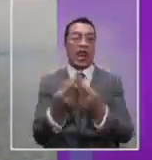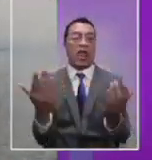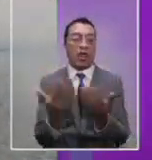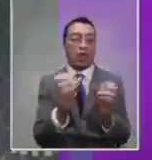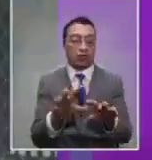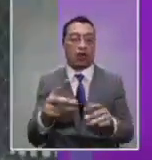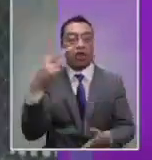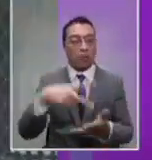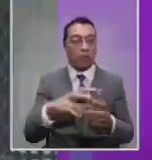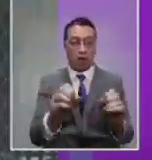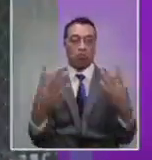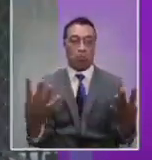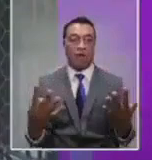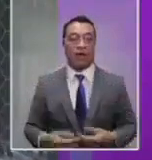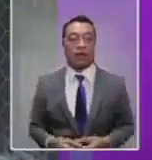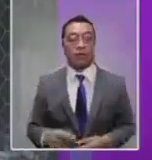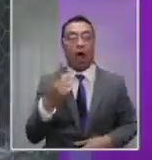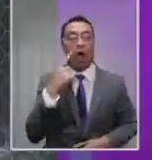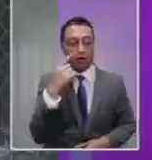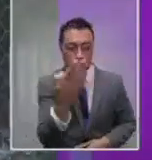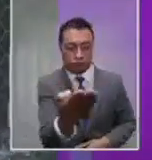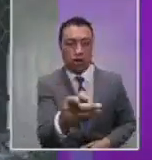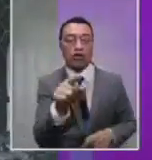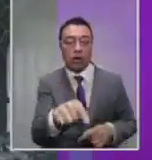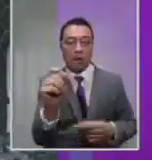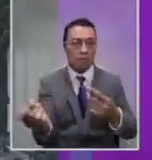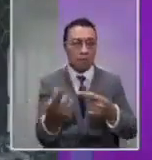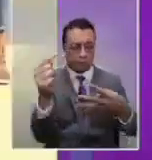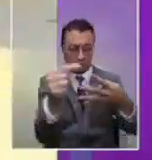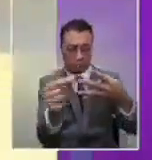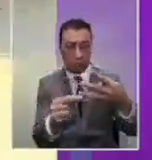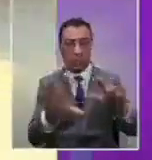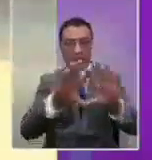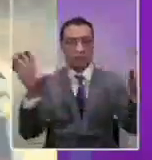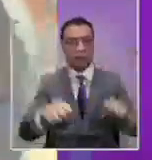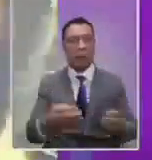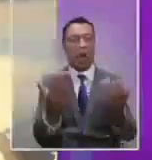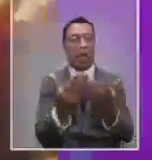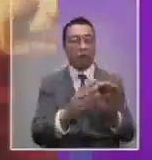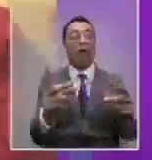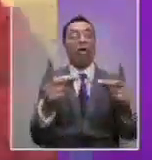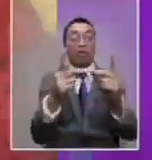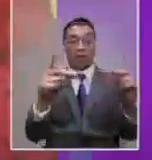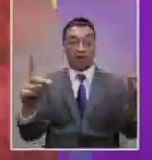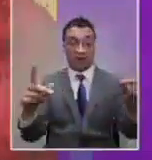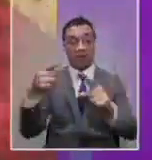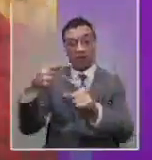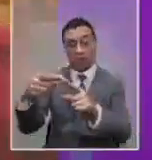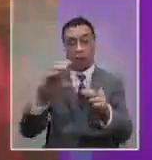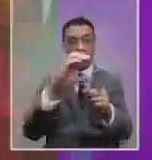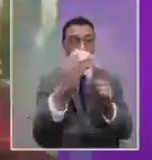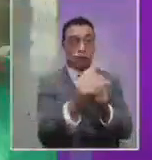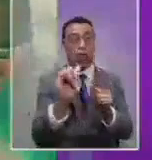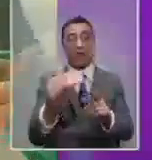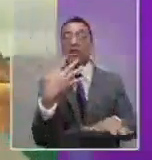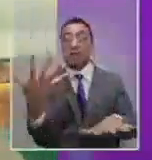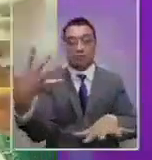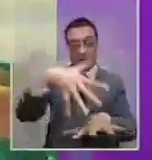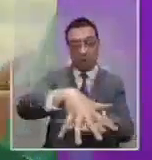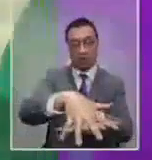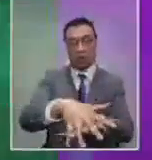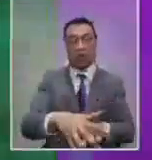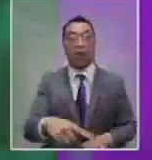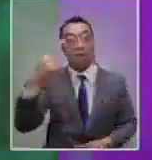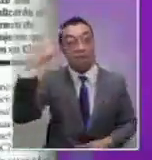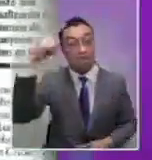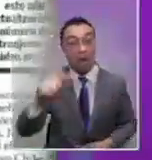General de Educación establecida en 2009, que reconoce entre los principios del sistema educativo la diversidad, la interculturalidad y la